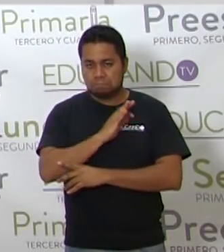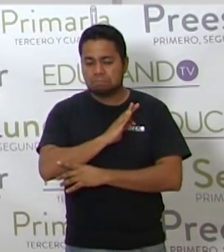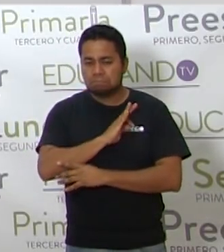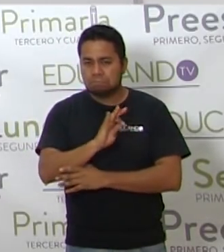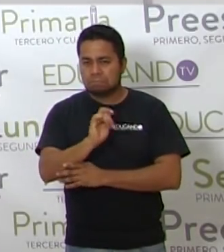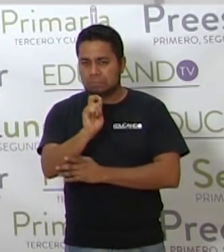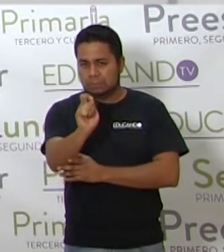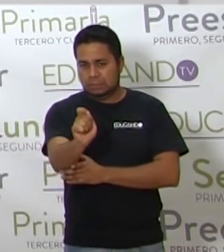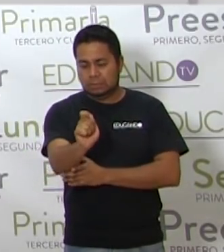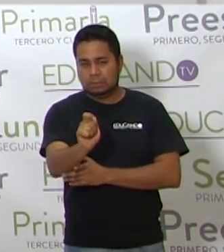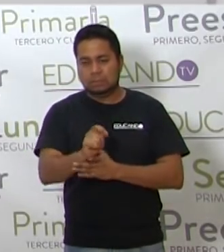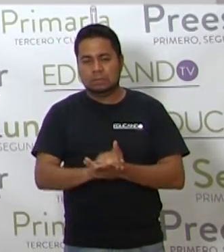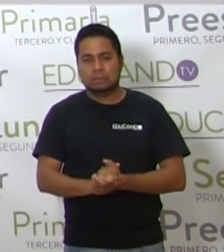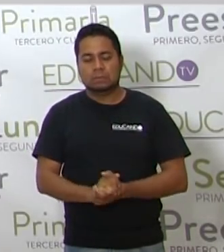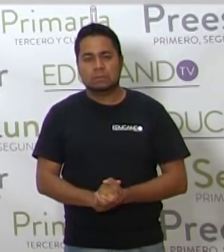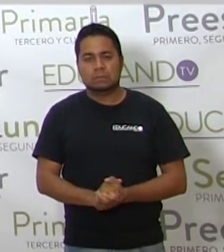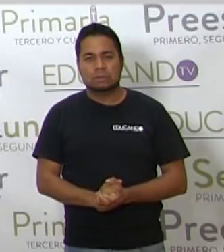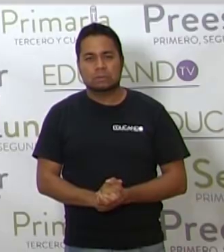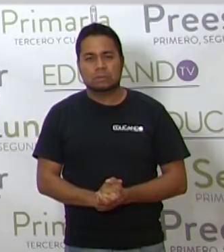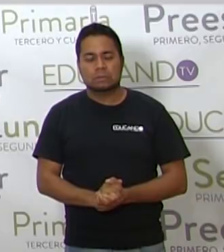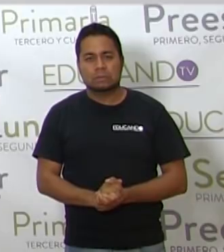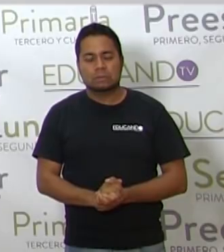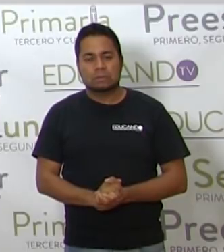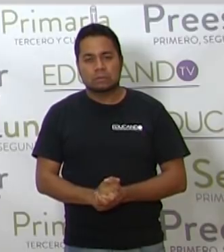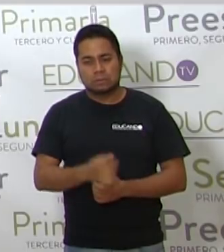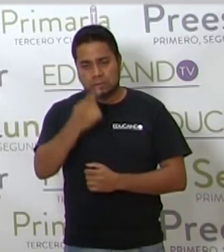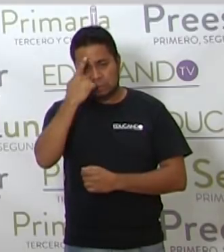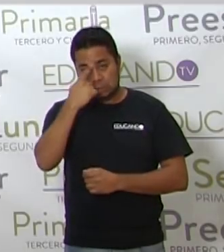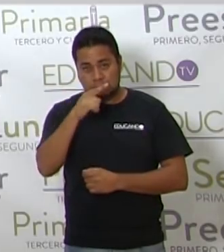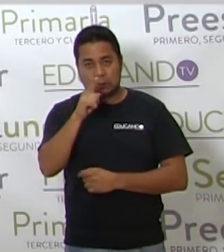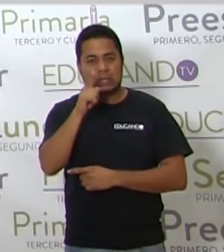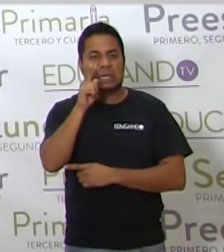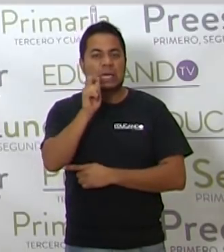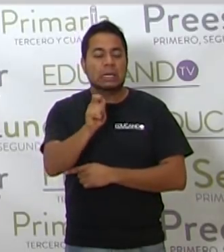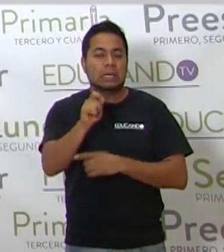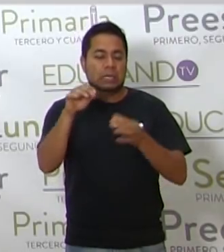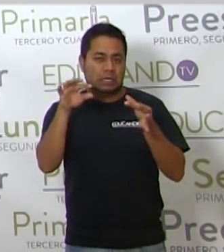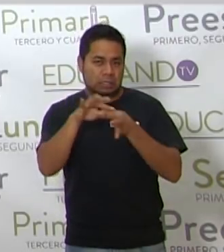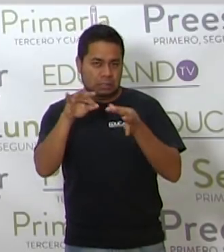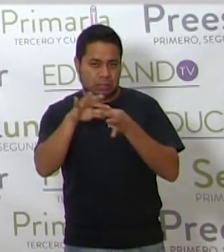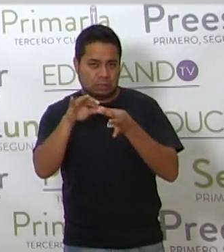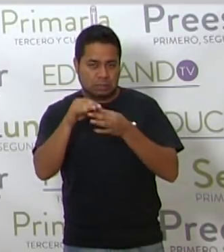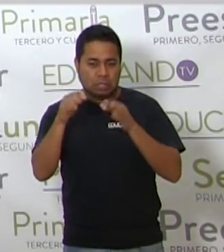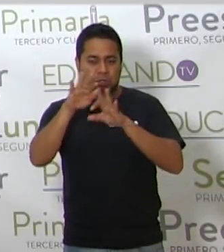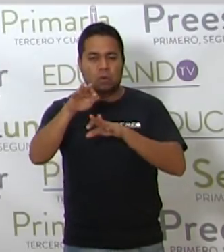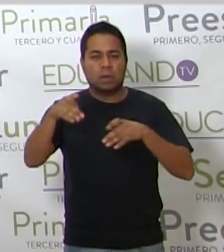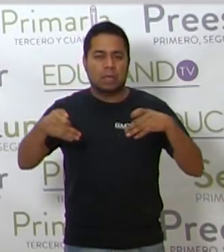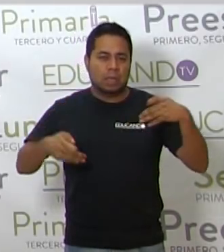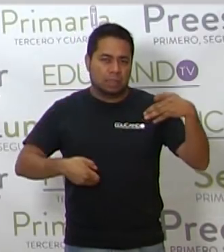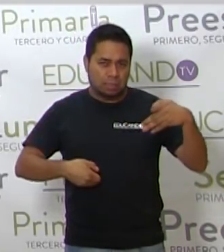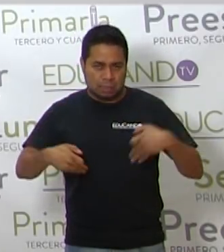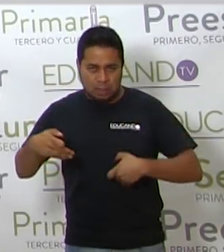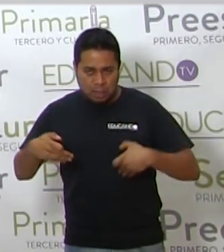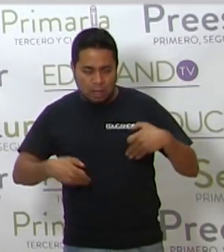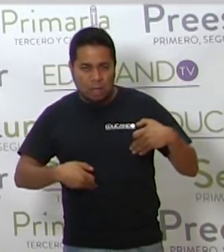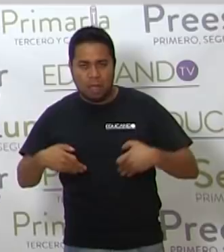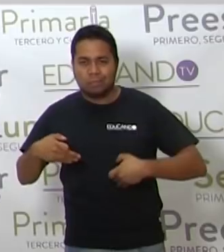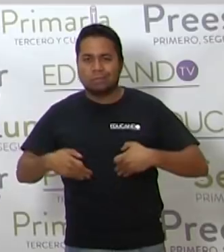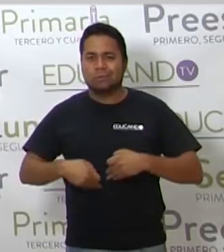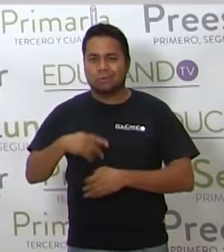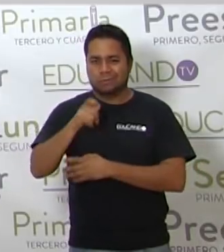bien a lo que nos referimos cuando hablamos de lo que es una obra